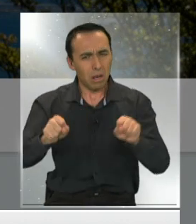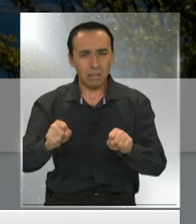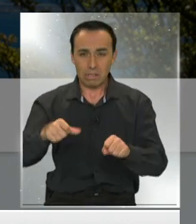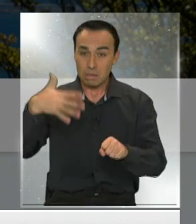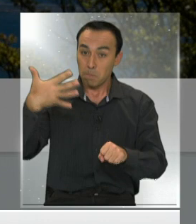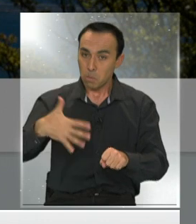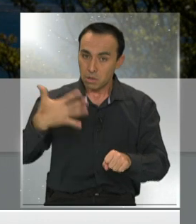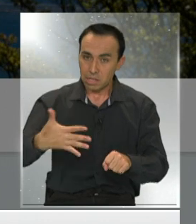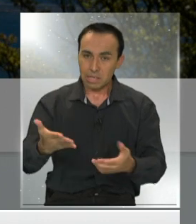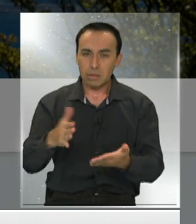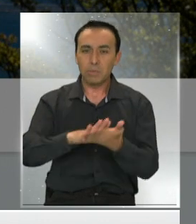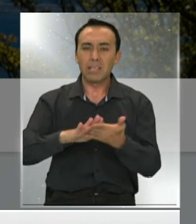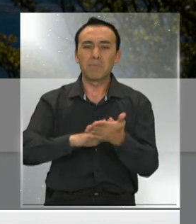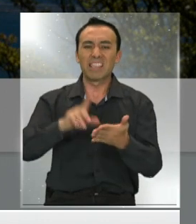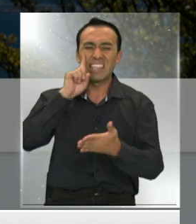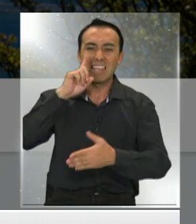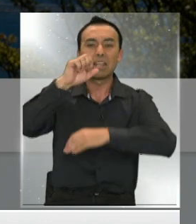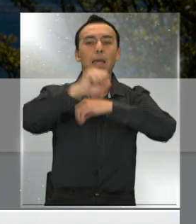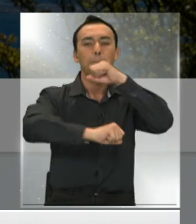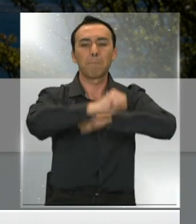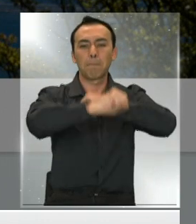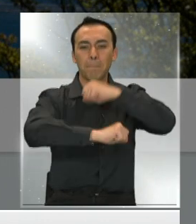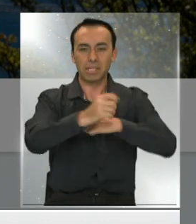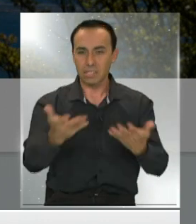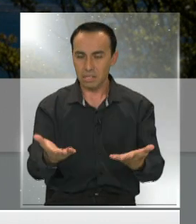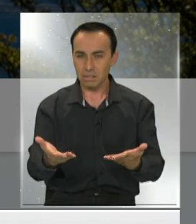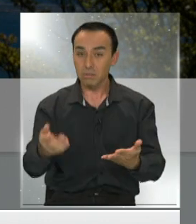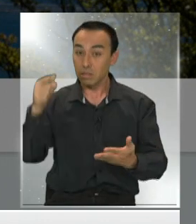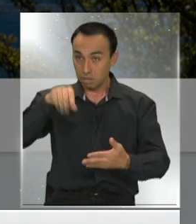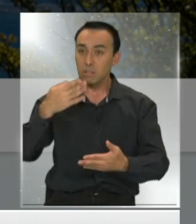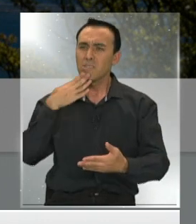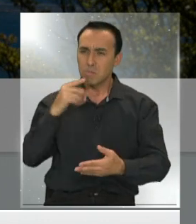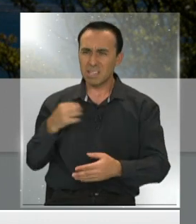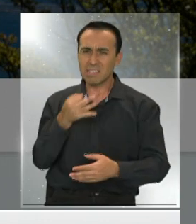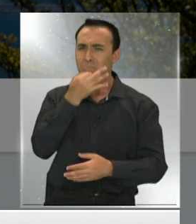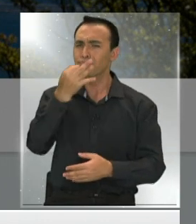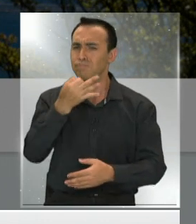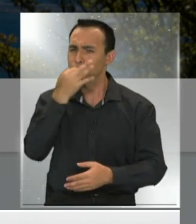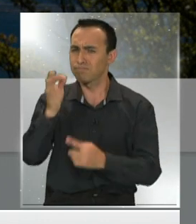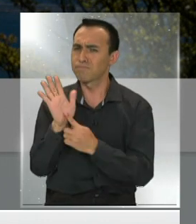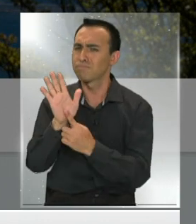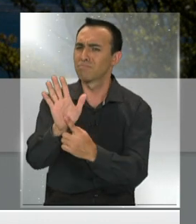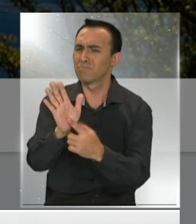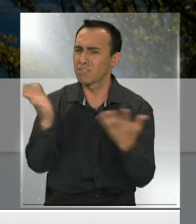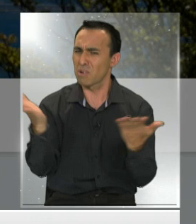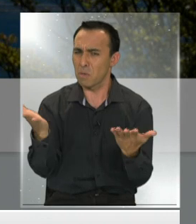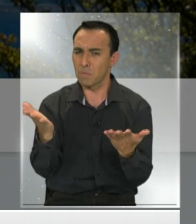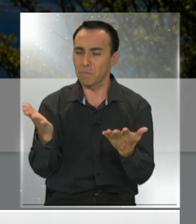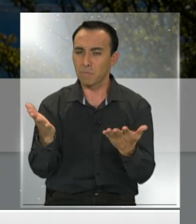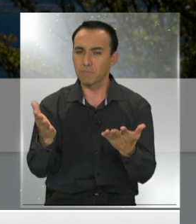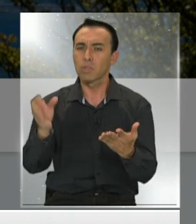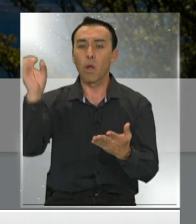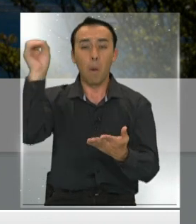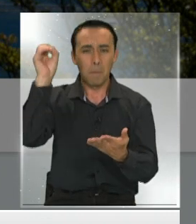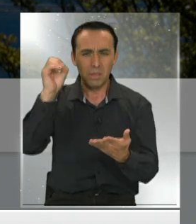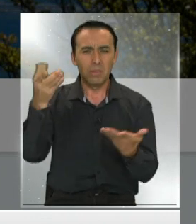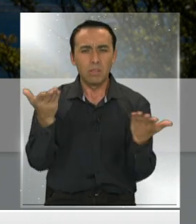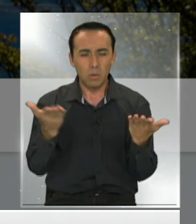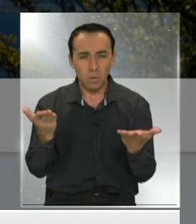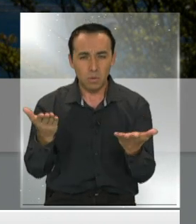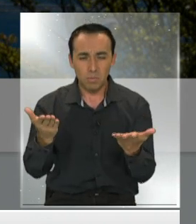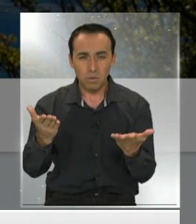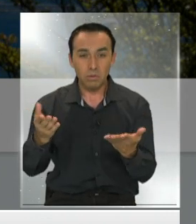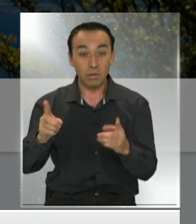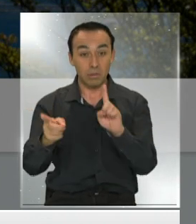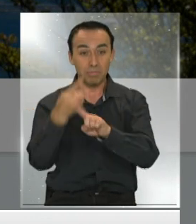parte de los empresarios. Y ellos salieron también a reaccionar de alguna manera frente a ese